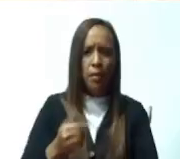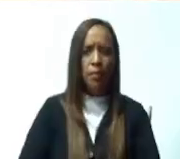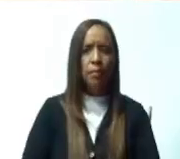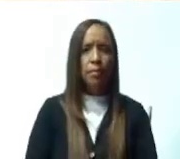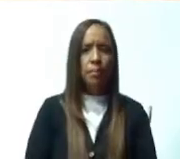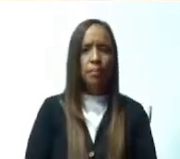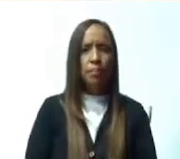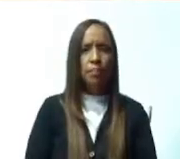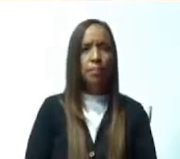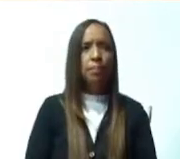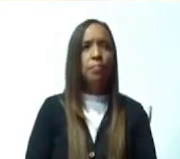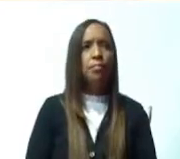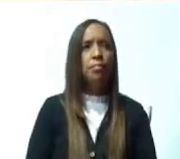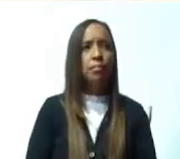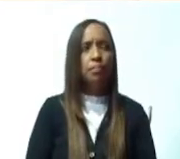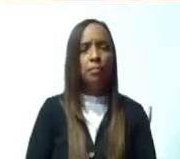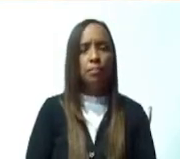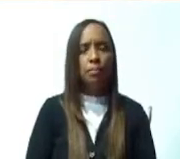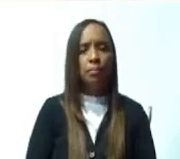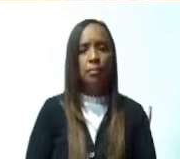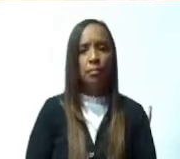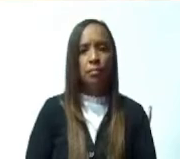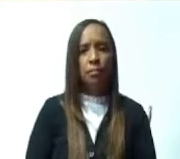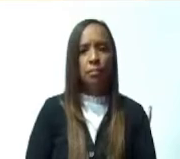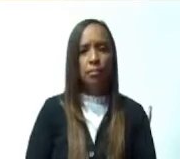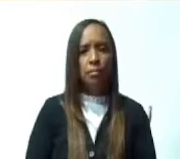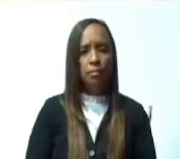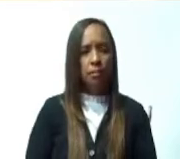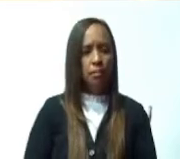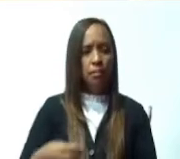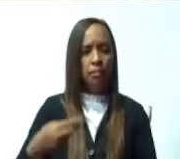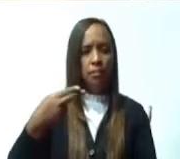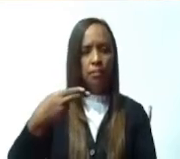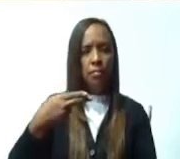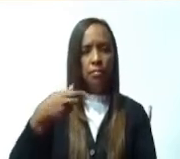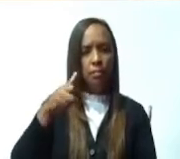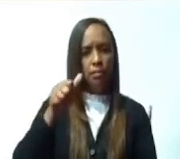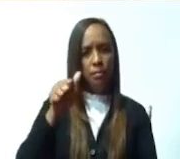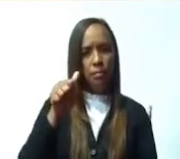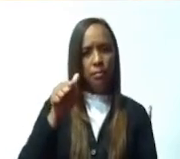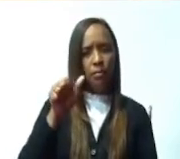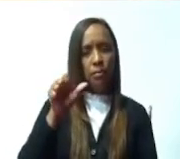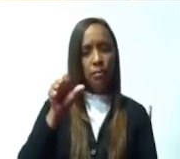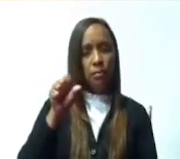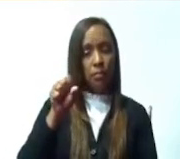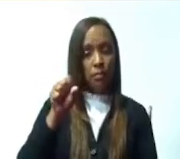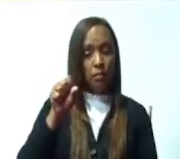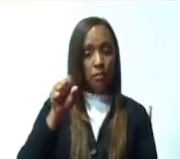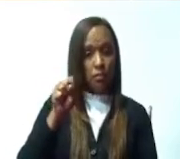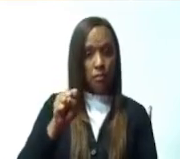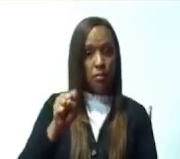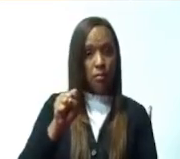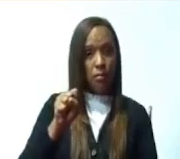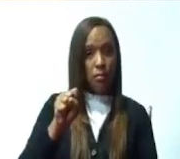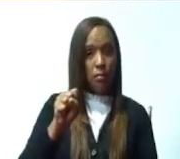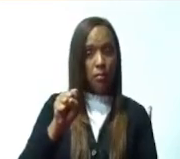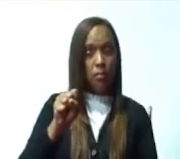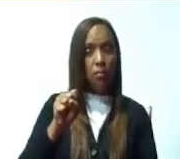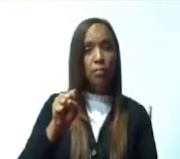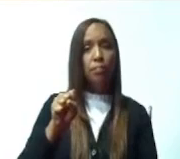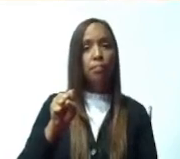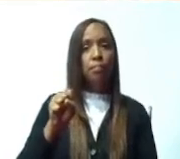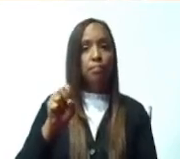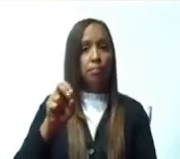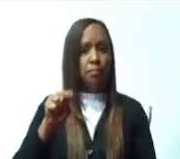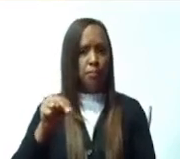Canadá, un gran hombre, un extraordinario embajador, con virtudes que no